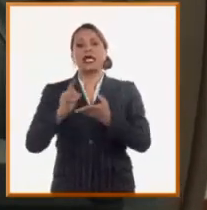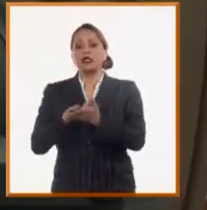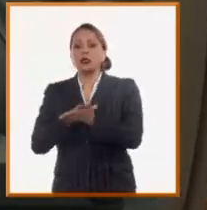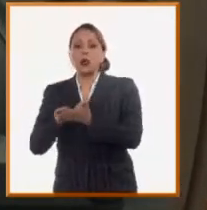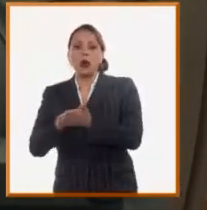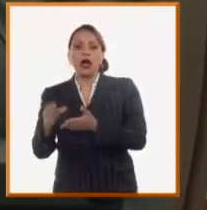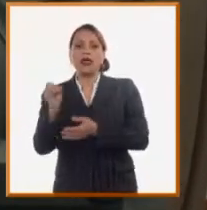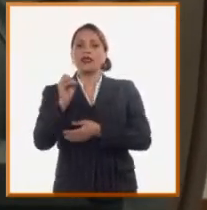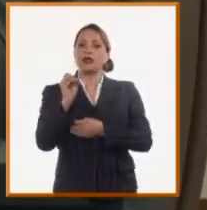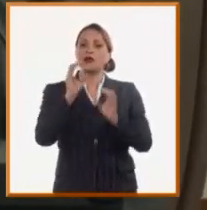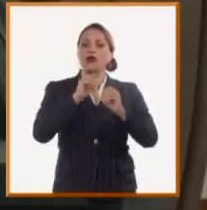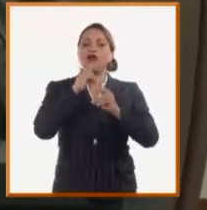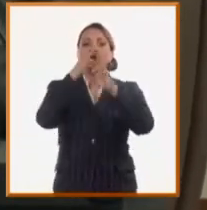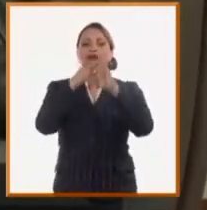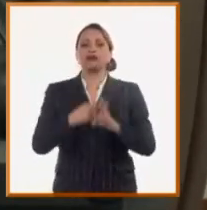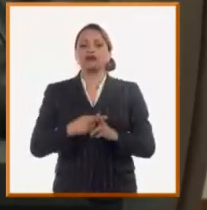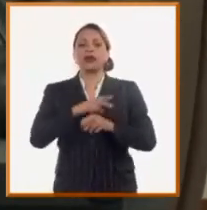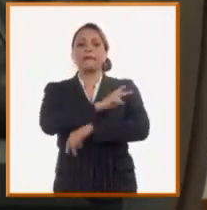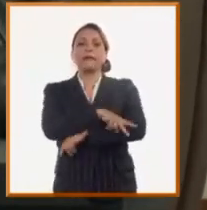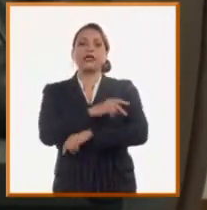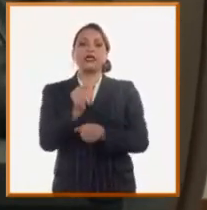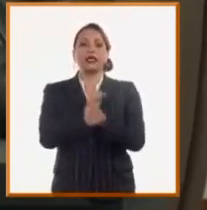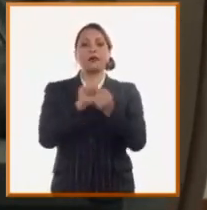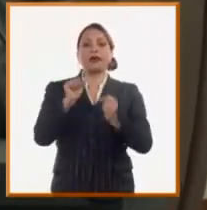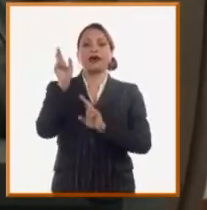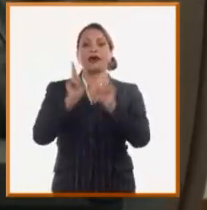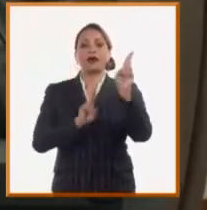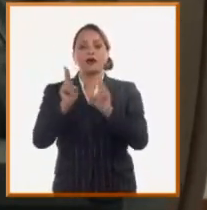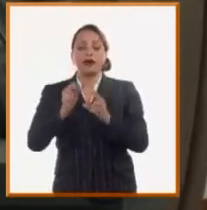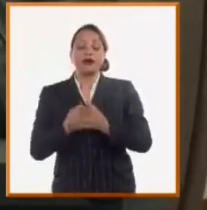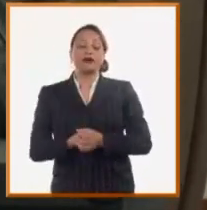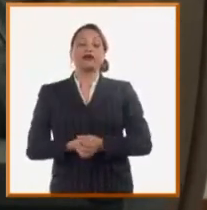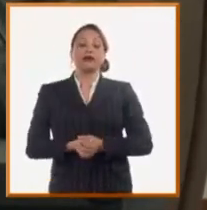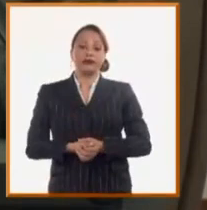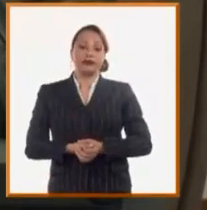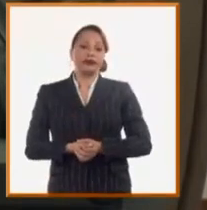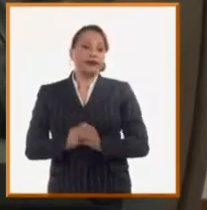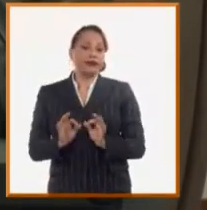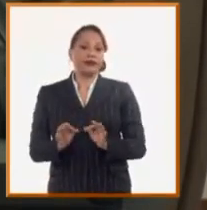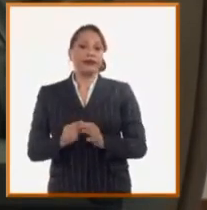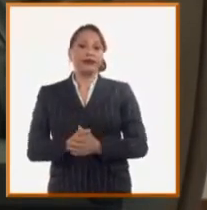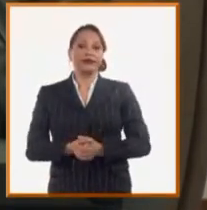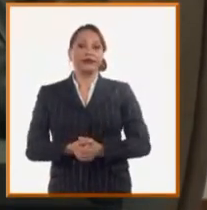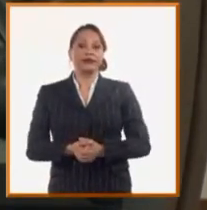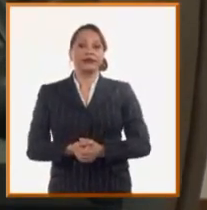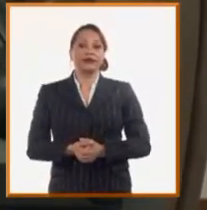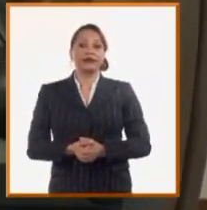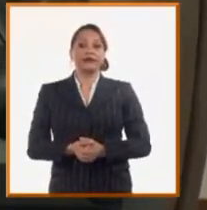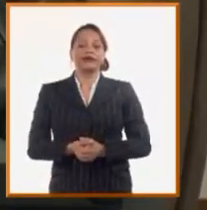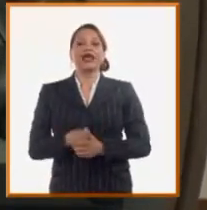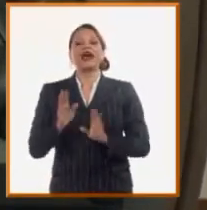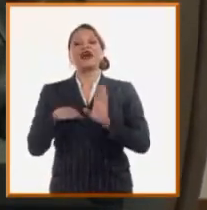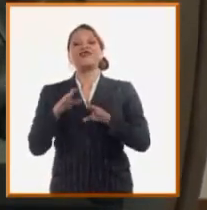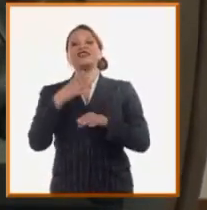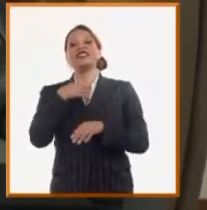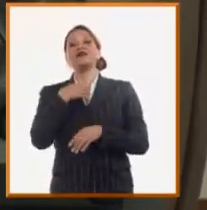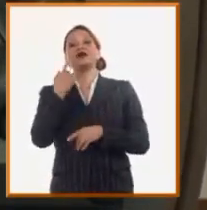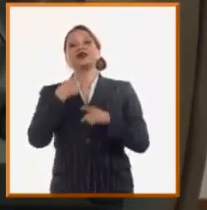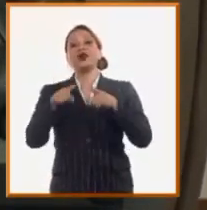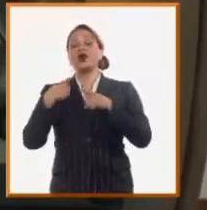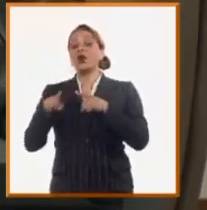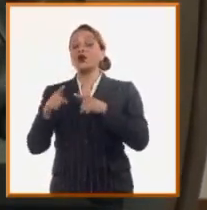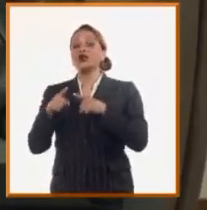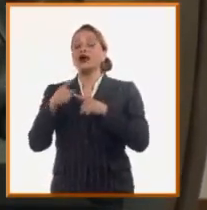en una lista de países que supuestamente apoyan el terrorismo. A tal punto nosotros tenemos que hacer maravillas a veces